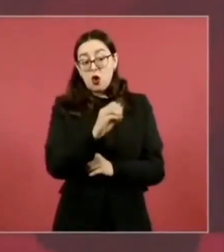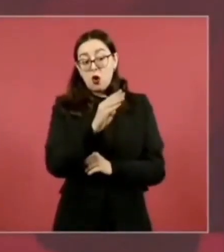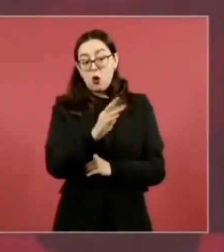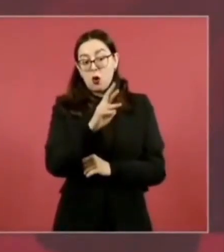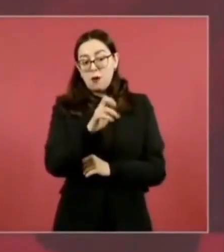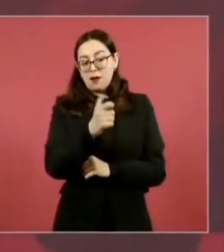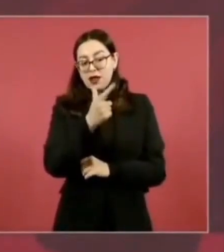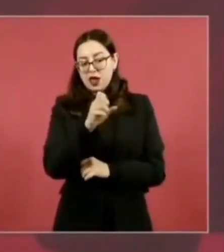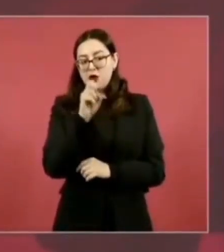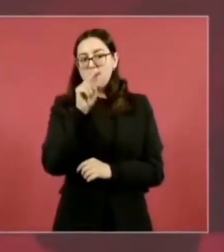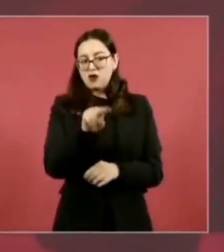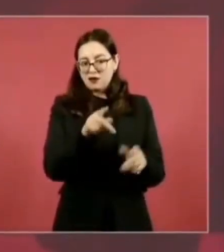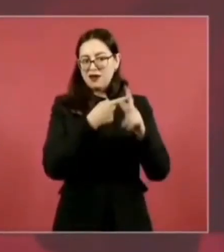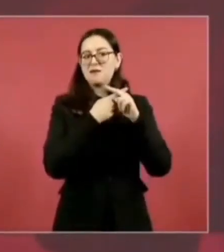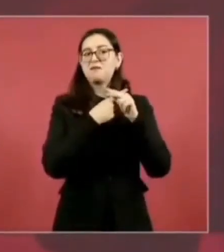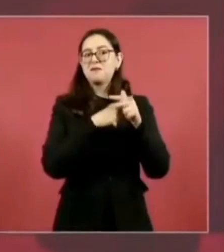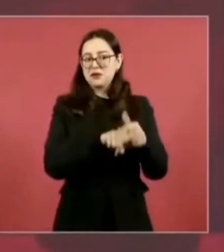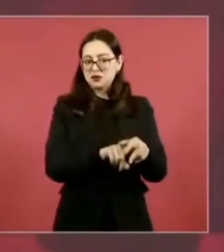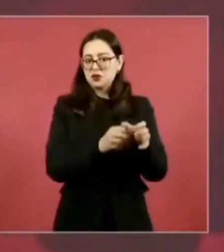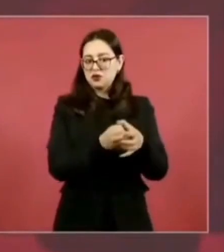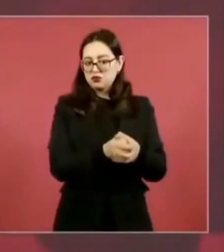Por razones